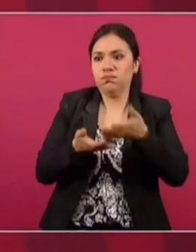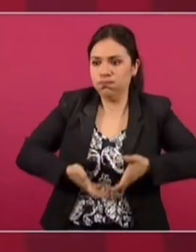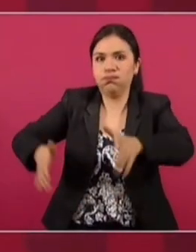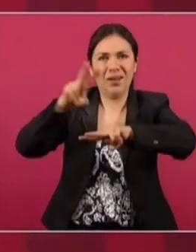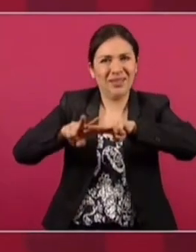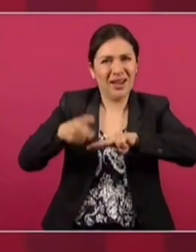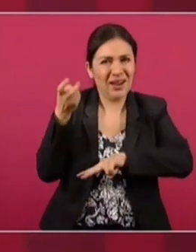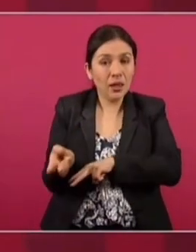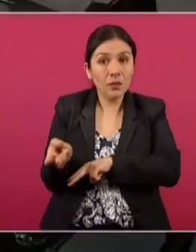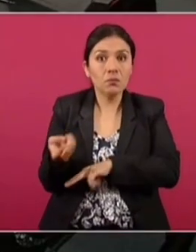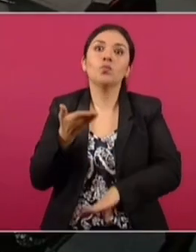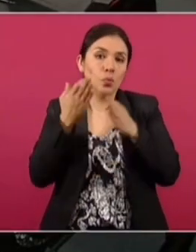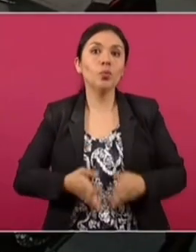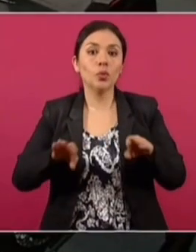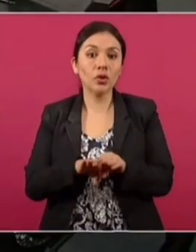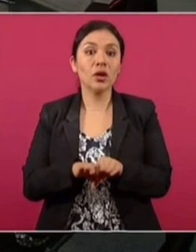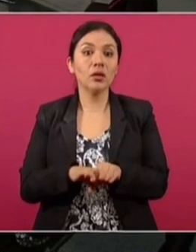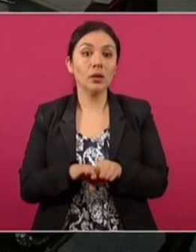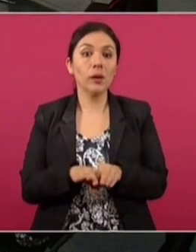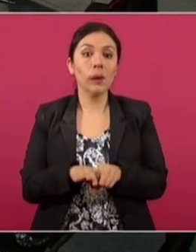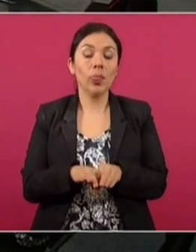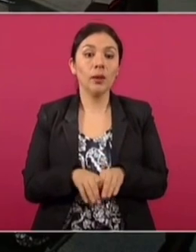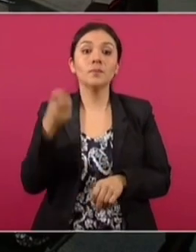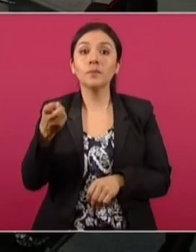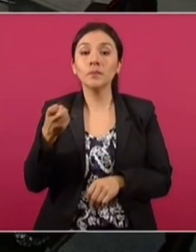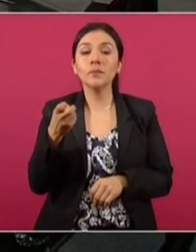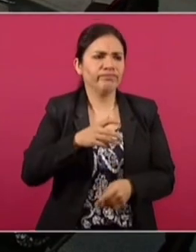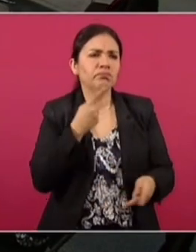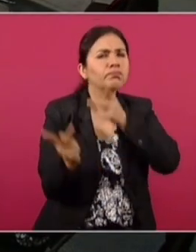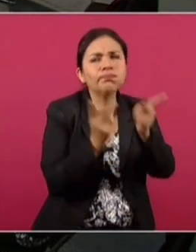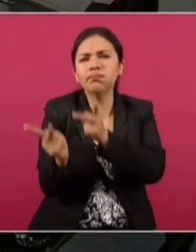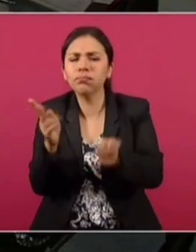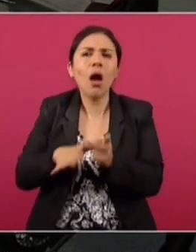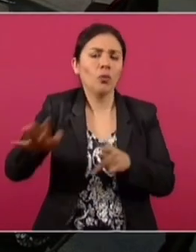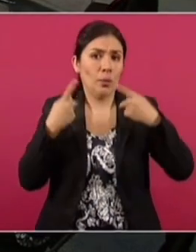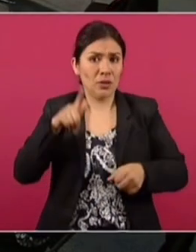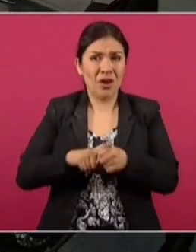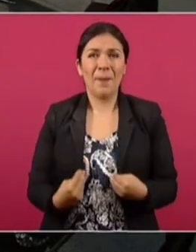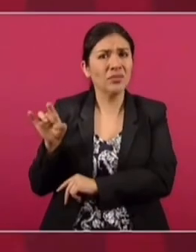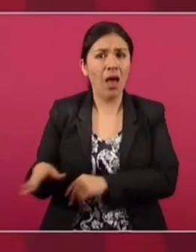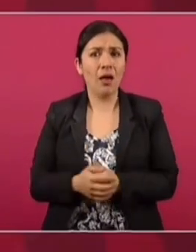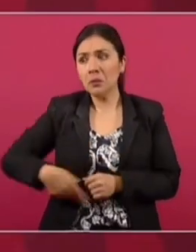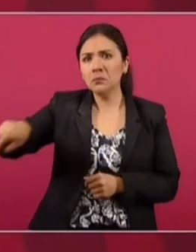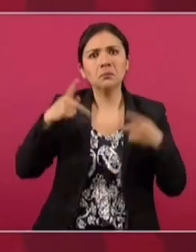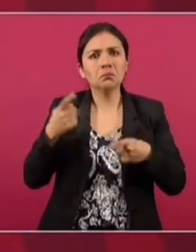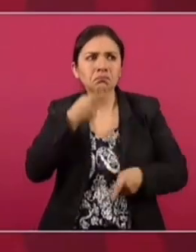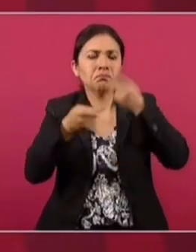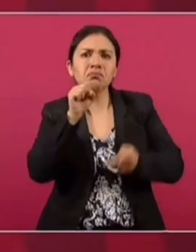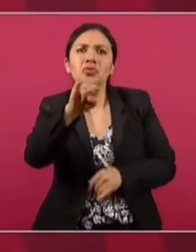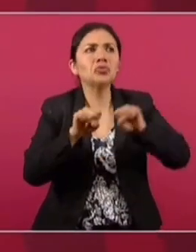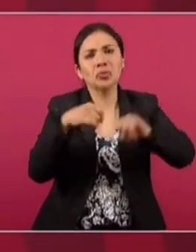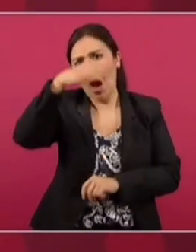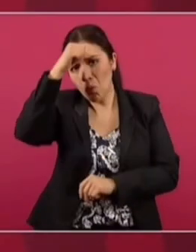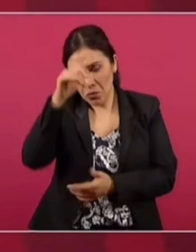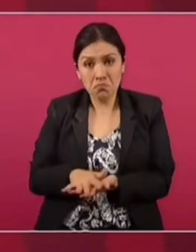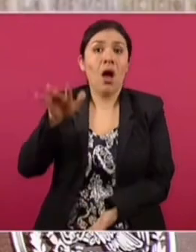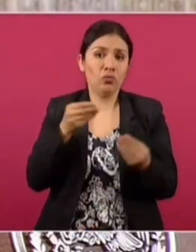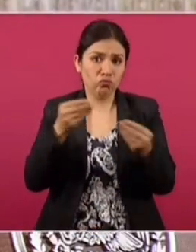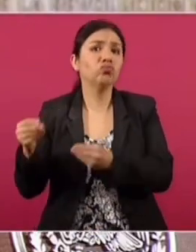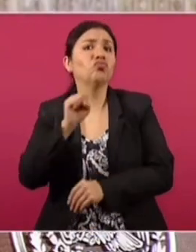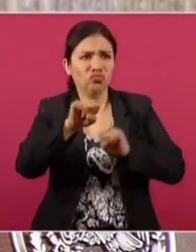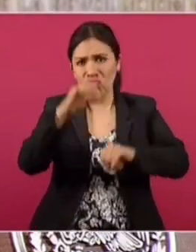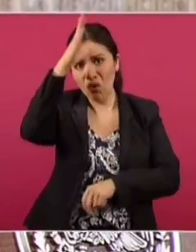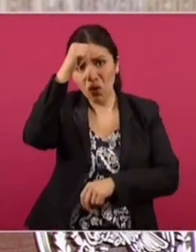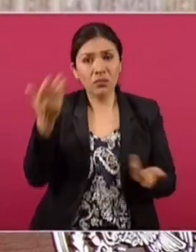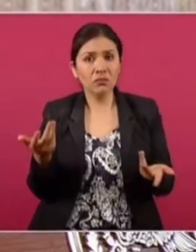importantísima que fue sujeta a una consulta de todos los habitantes y todos estuvieron de acuerdo, la mayoría, y